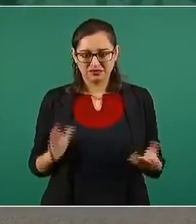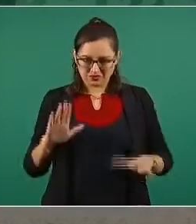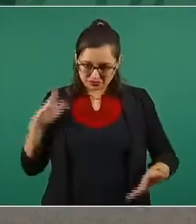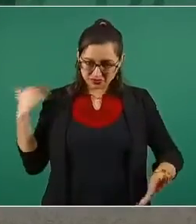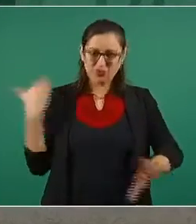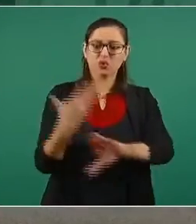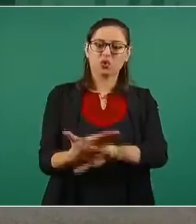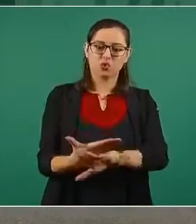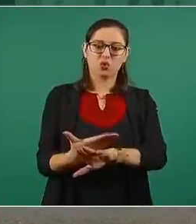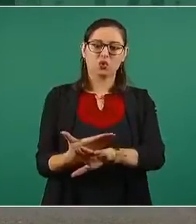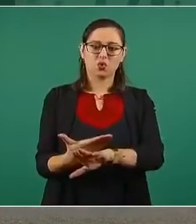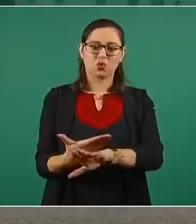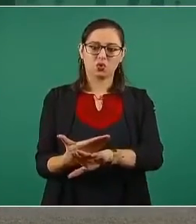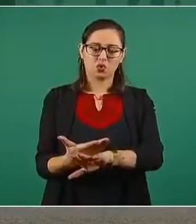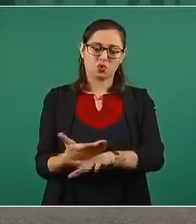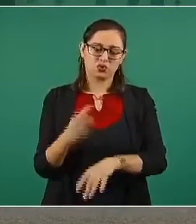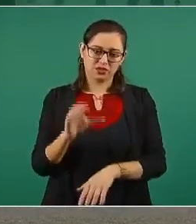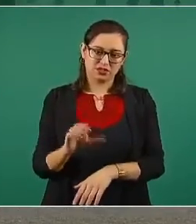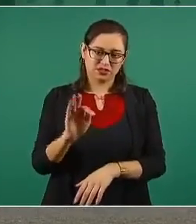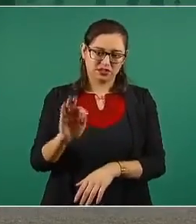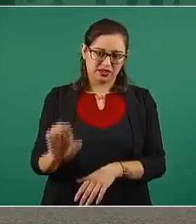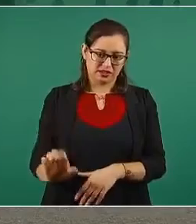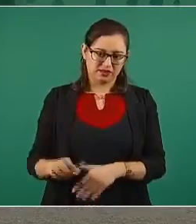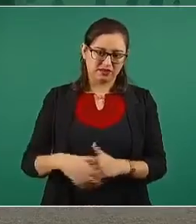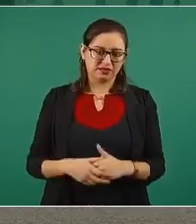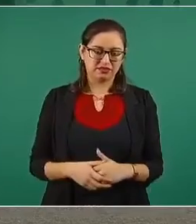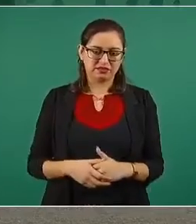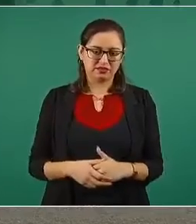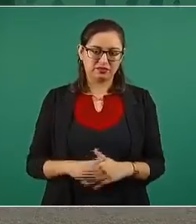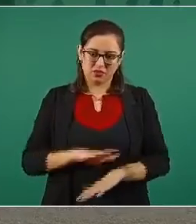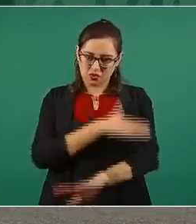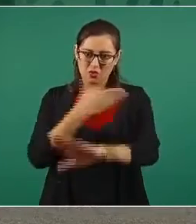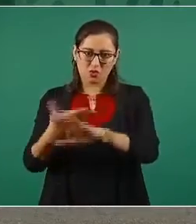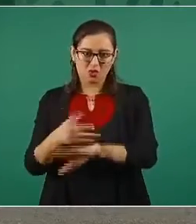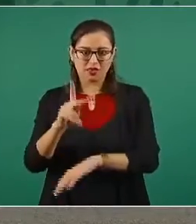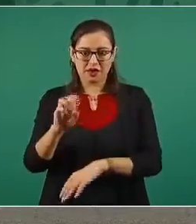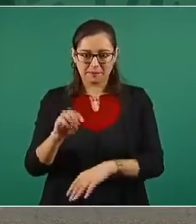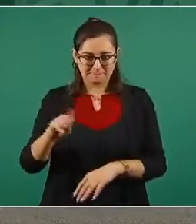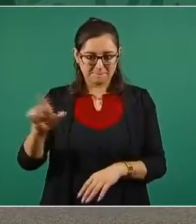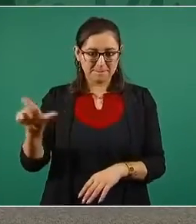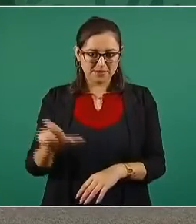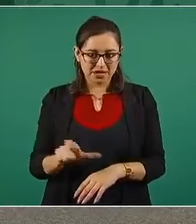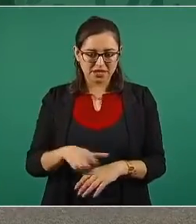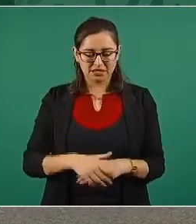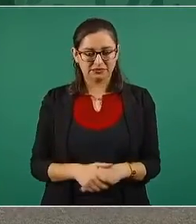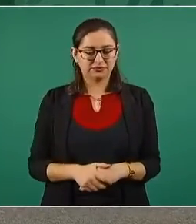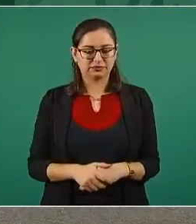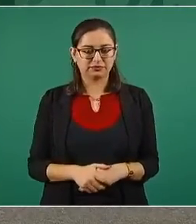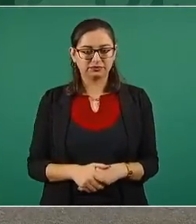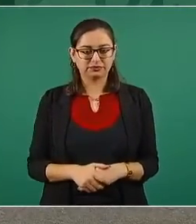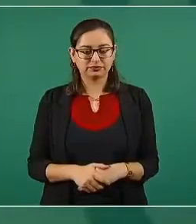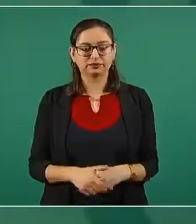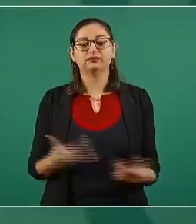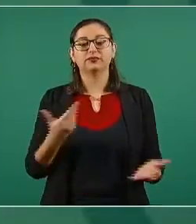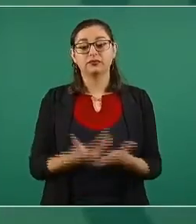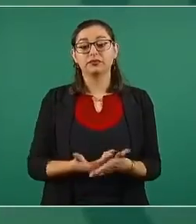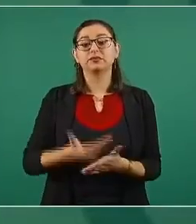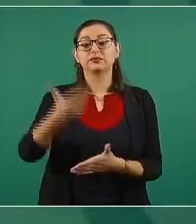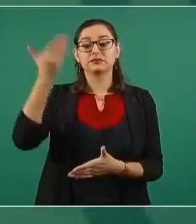contra de la Comisión Federal de Electricidad y de Pemex. Cuando hicimos una reforma legal,